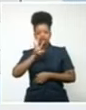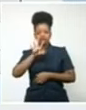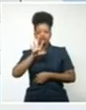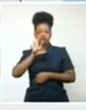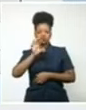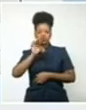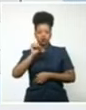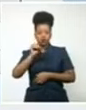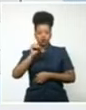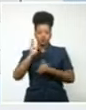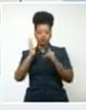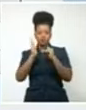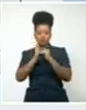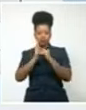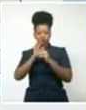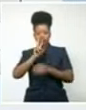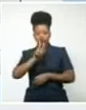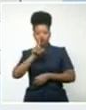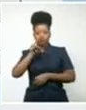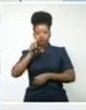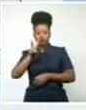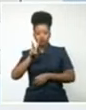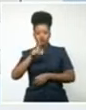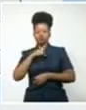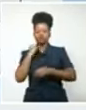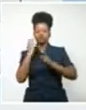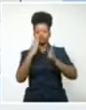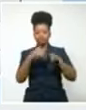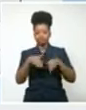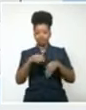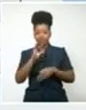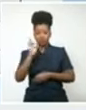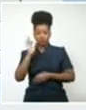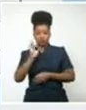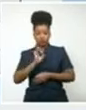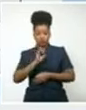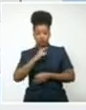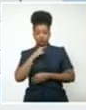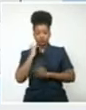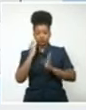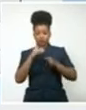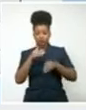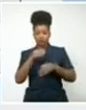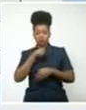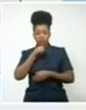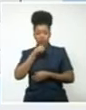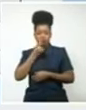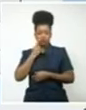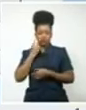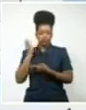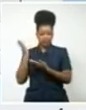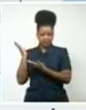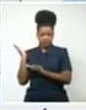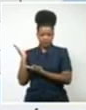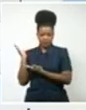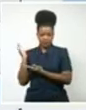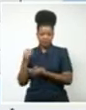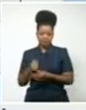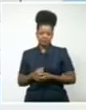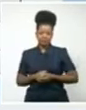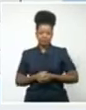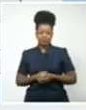350.212 fallecidos. Eso da una letalidad, como ustedes pueden ver ahí en la pantalla, de un